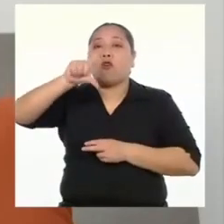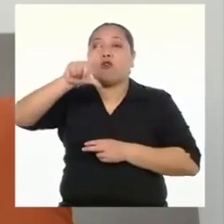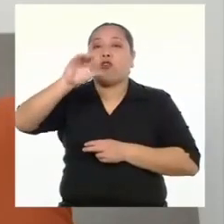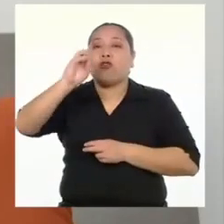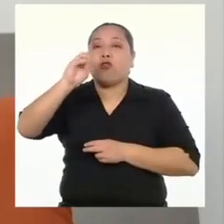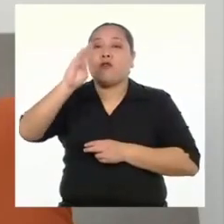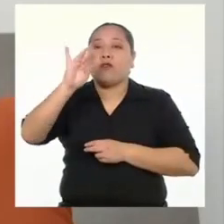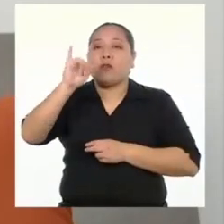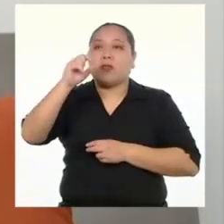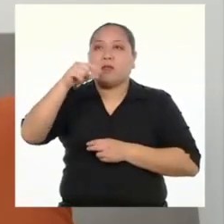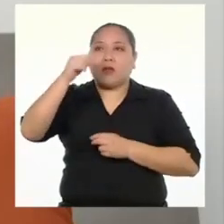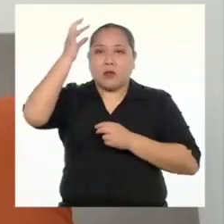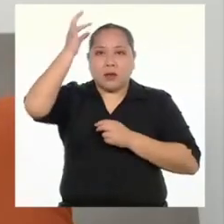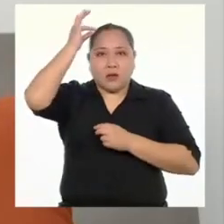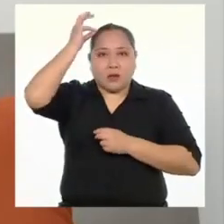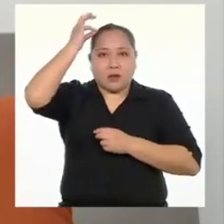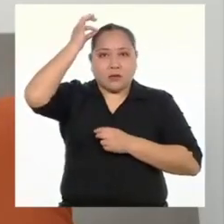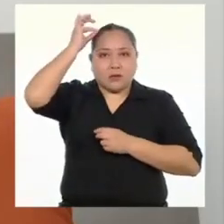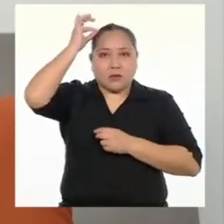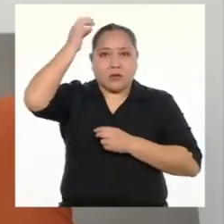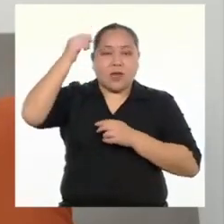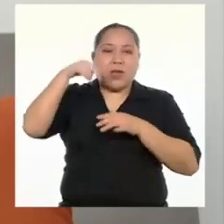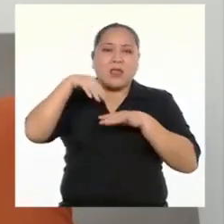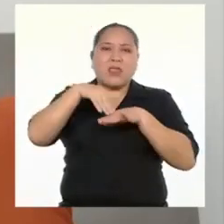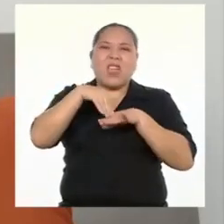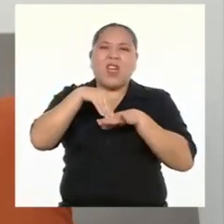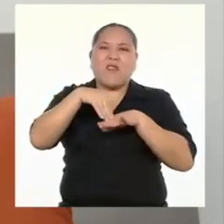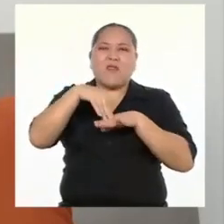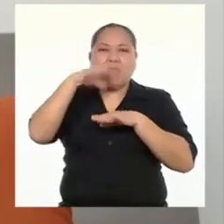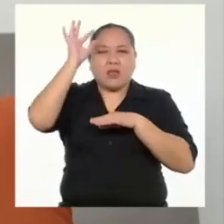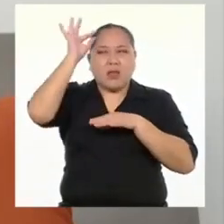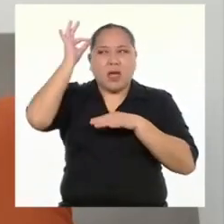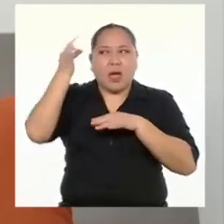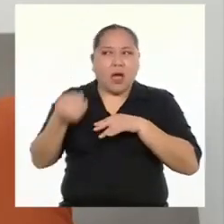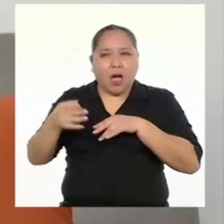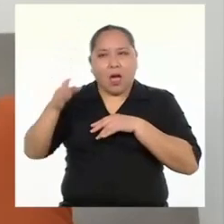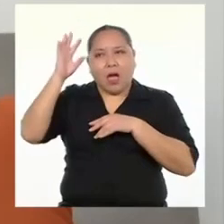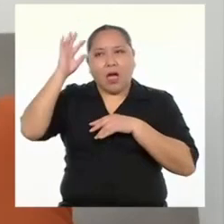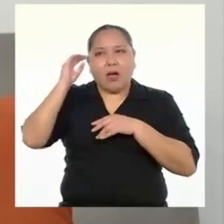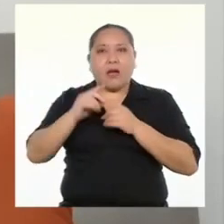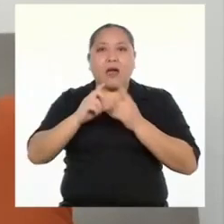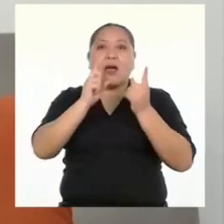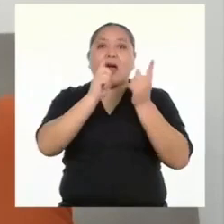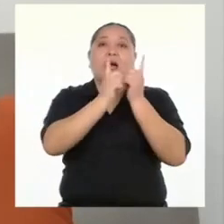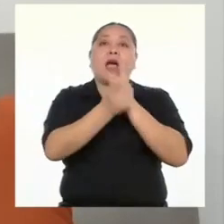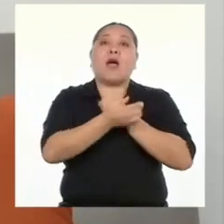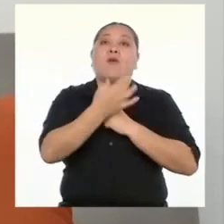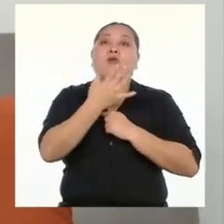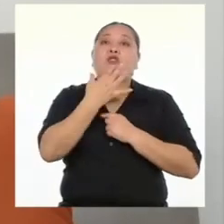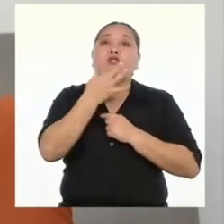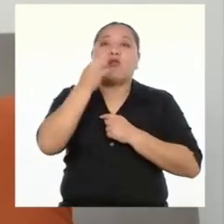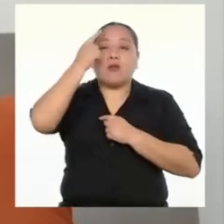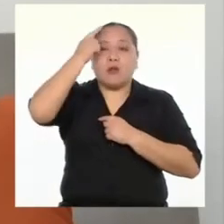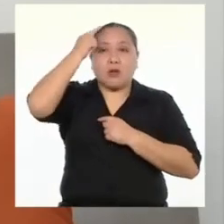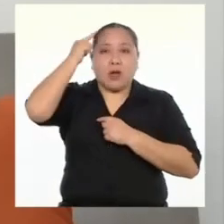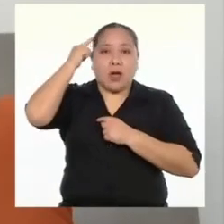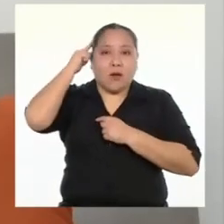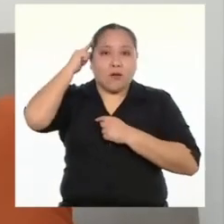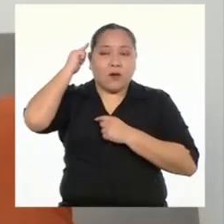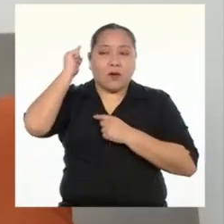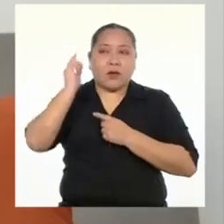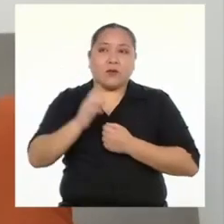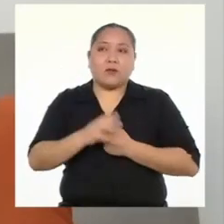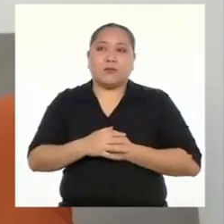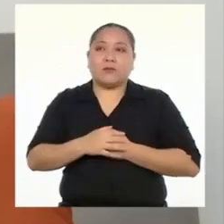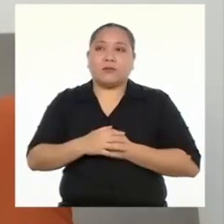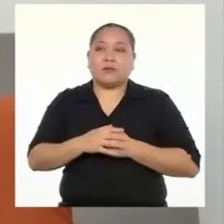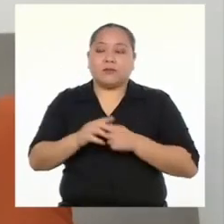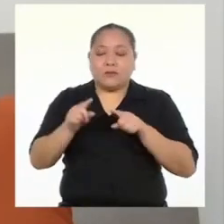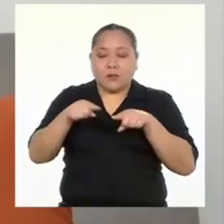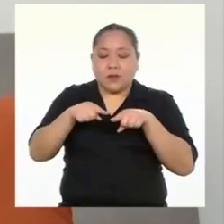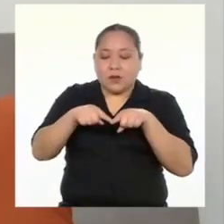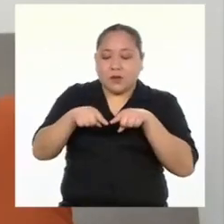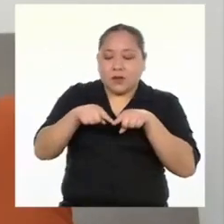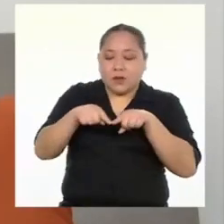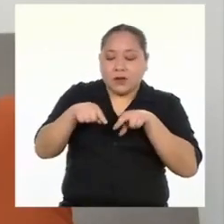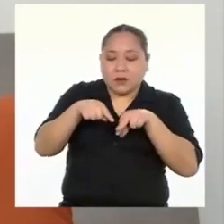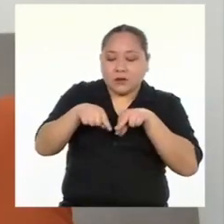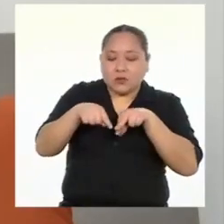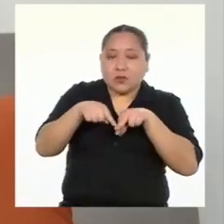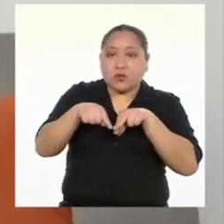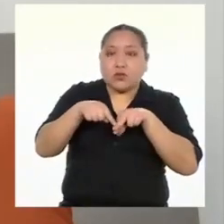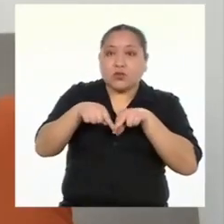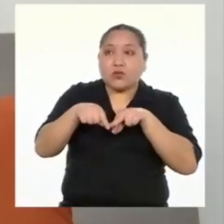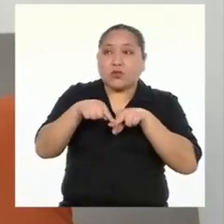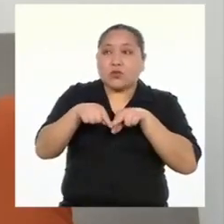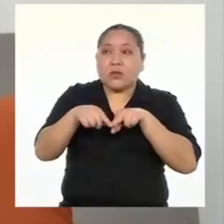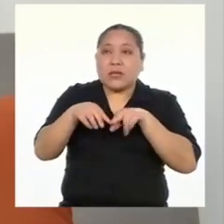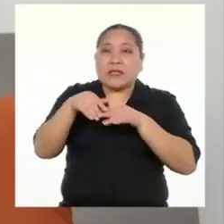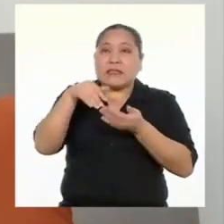del cabello, debilidad de este cabello, cambios de color de tu cabello y las uñas también las tenemos que